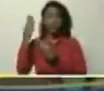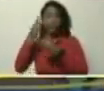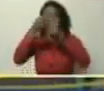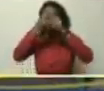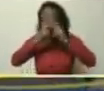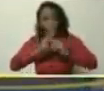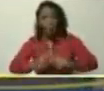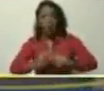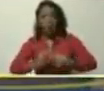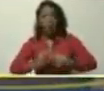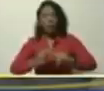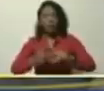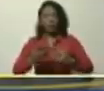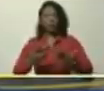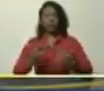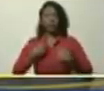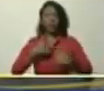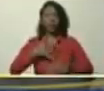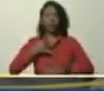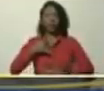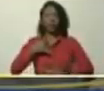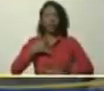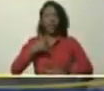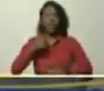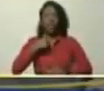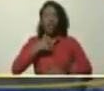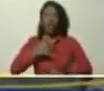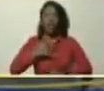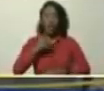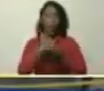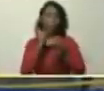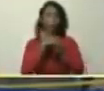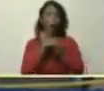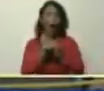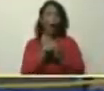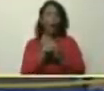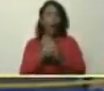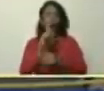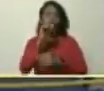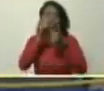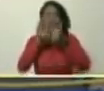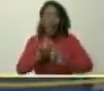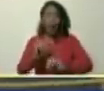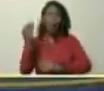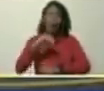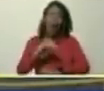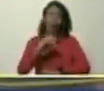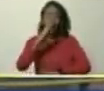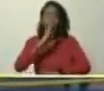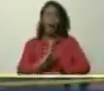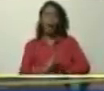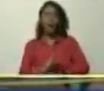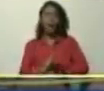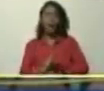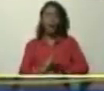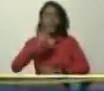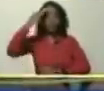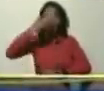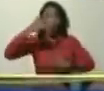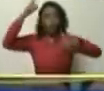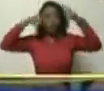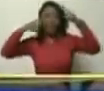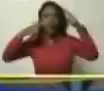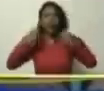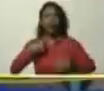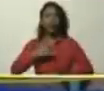qué privilegio. Me siento un hijo más de la Barinas, del comandante Chávez.